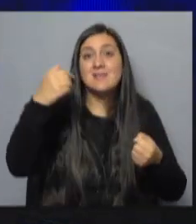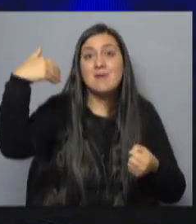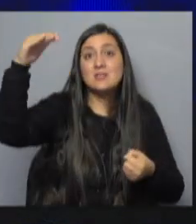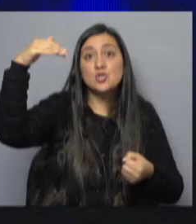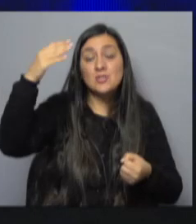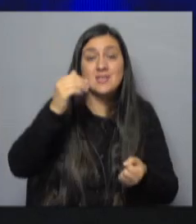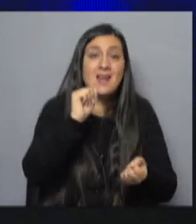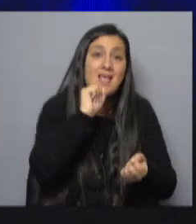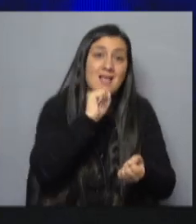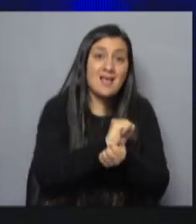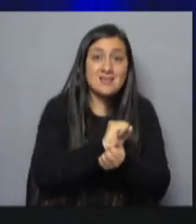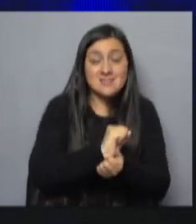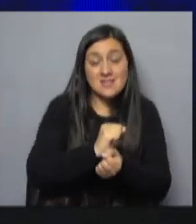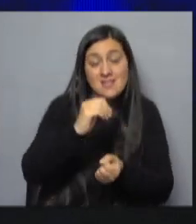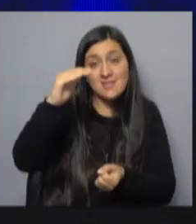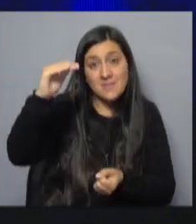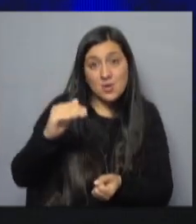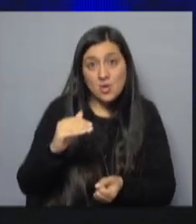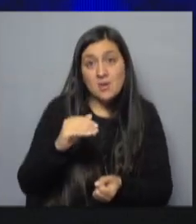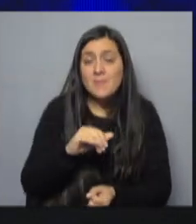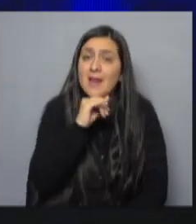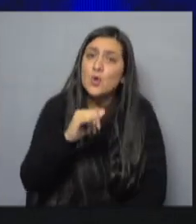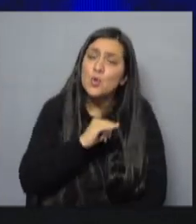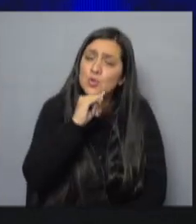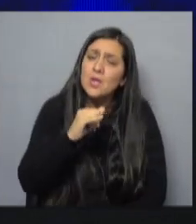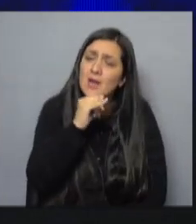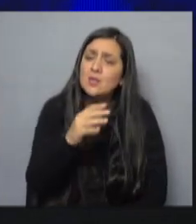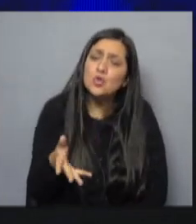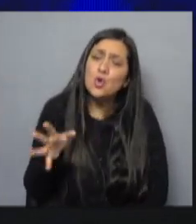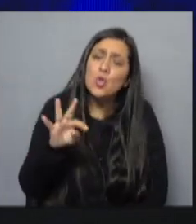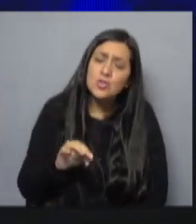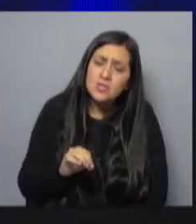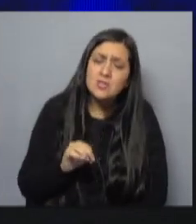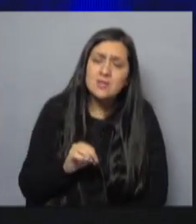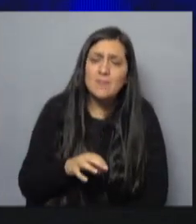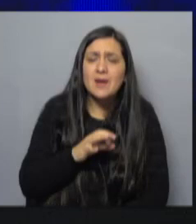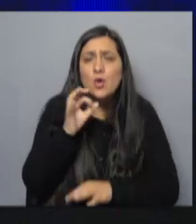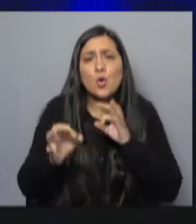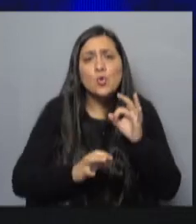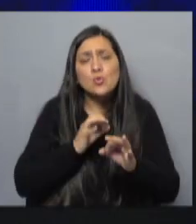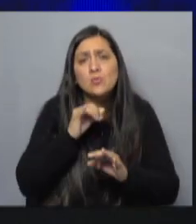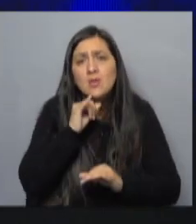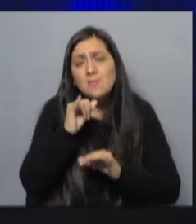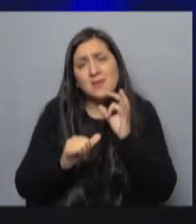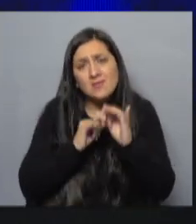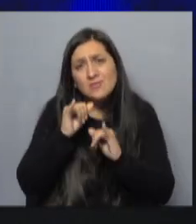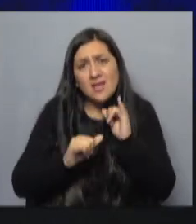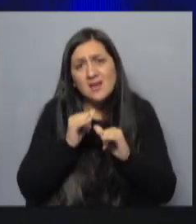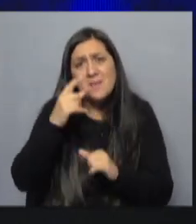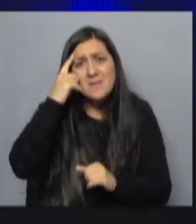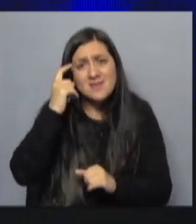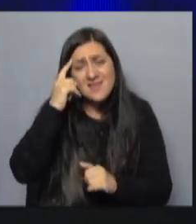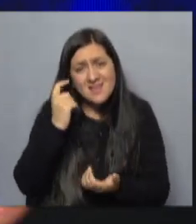poco de nuestro día a día y nuestras cuestiones para desaprender cuestiones delictivas y aprender otras cosas.